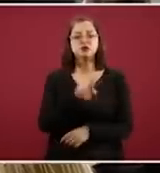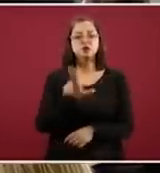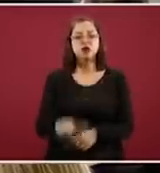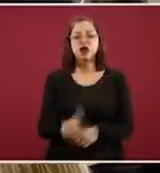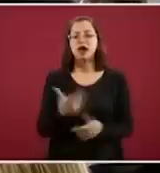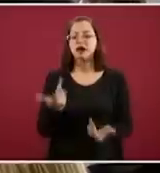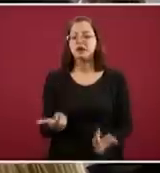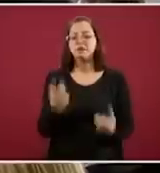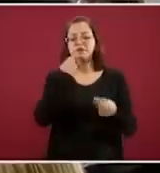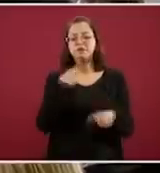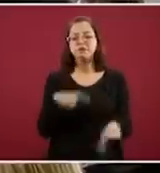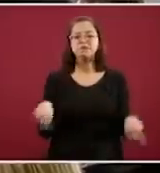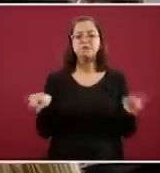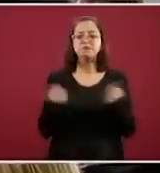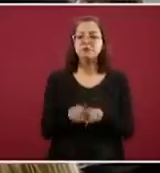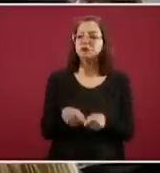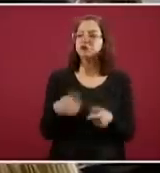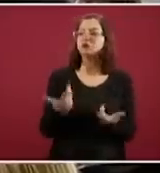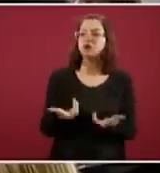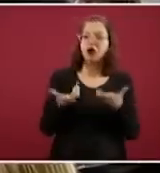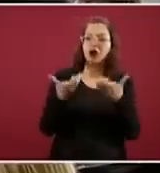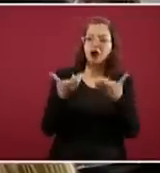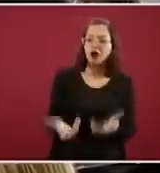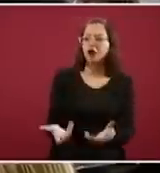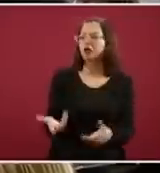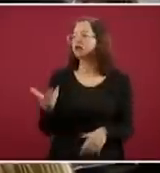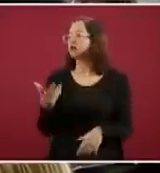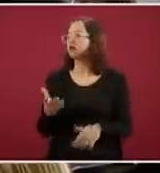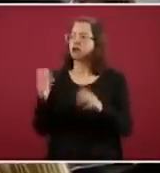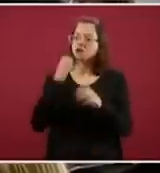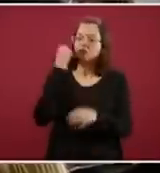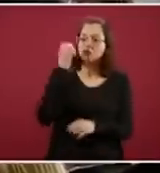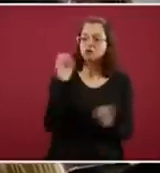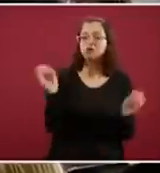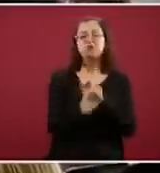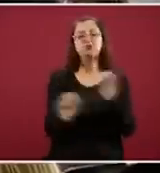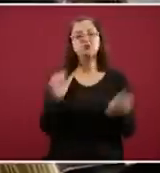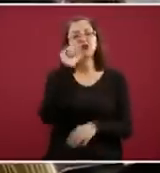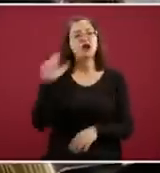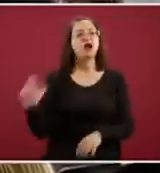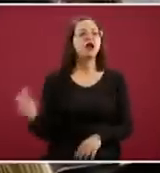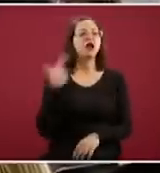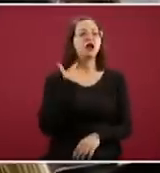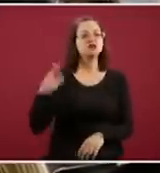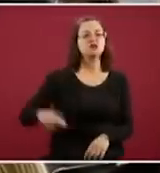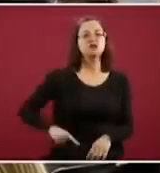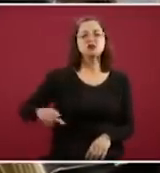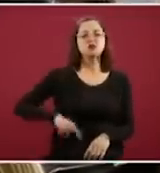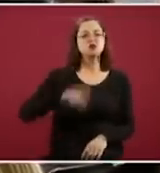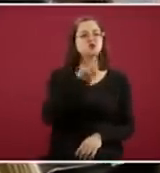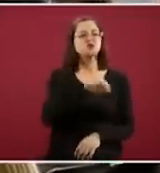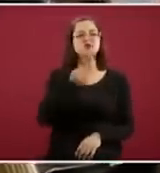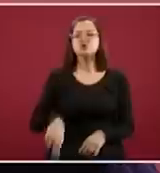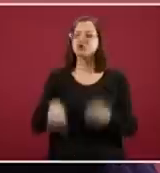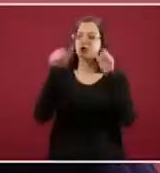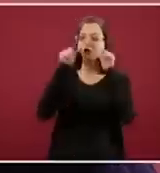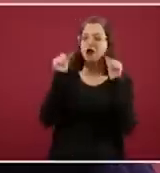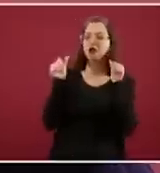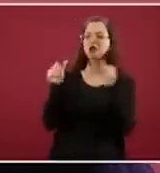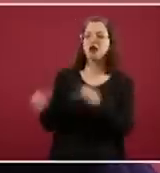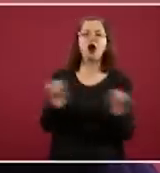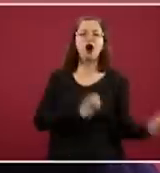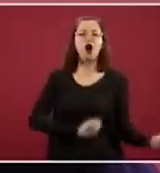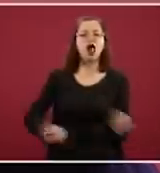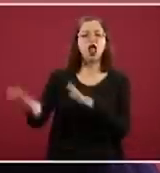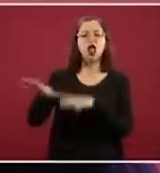no teníamos en camino ni escuela. Esos gobiernos nos olvidaron, creo que por ser